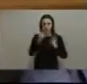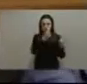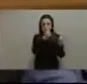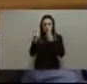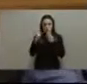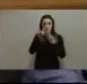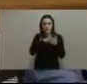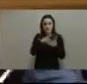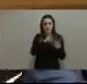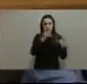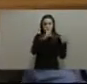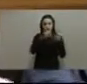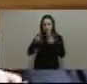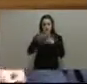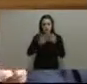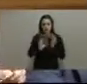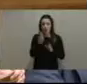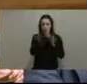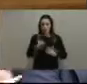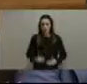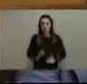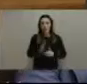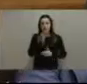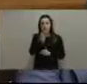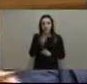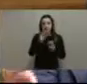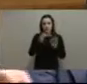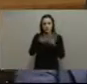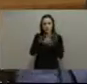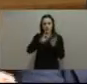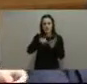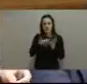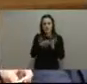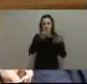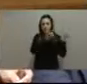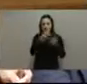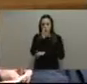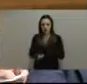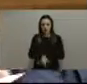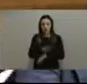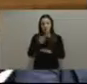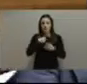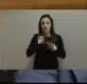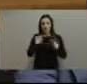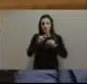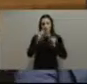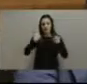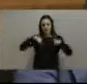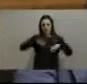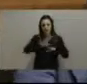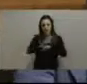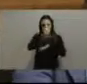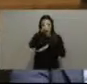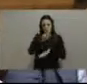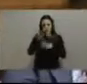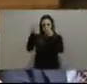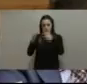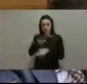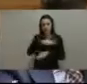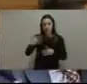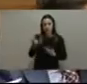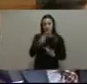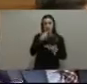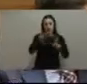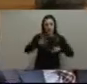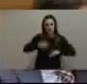que coincidirá conmigo que empeora el sistema educativo. Por lo tanto, y con esto concluyo, señor consejero, quiera asumirlo o no, quiera